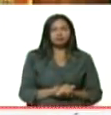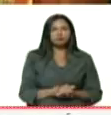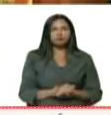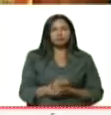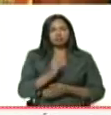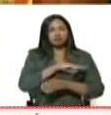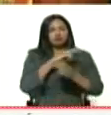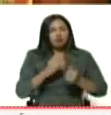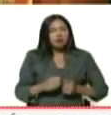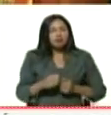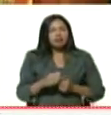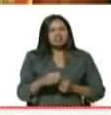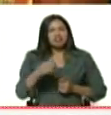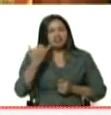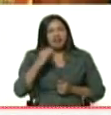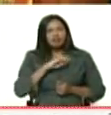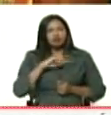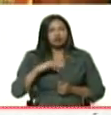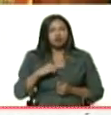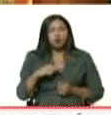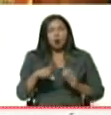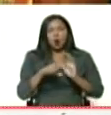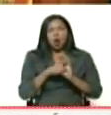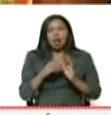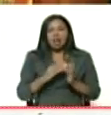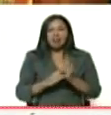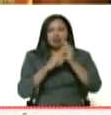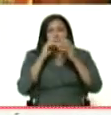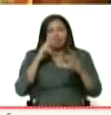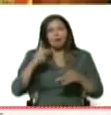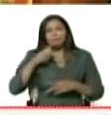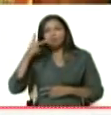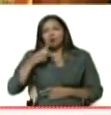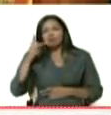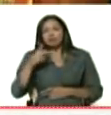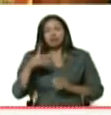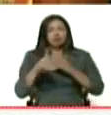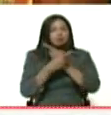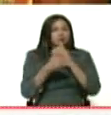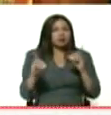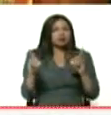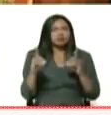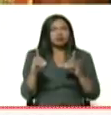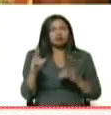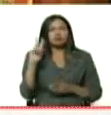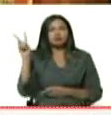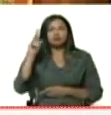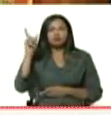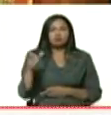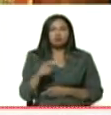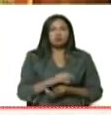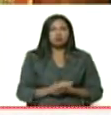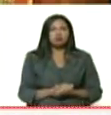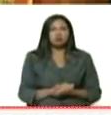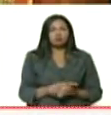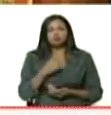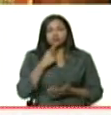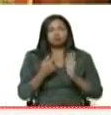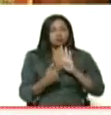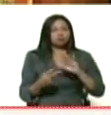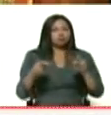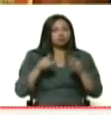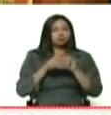fortaleza moral, la legitimidad política de la democracia venezolana. Aquí está representada